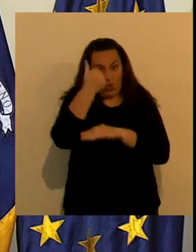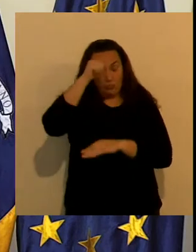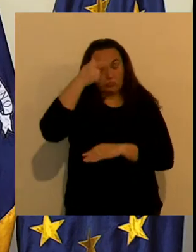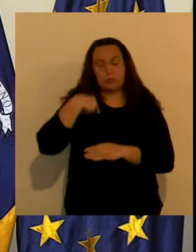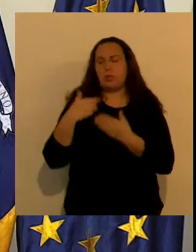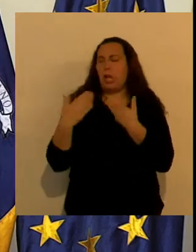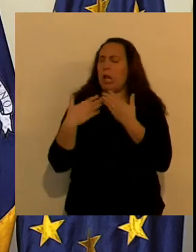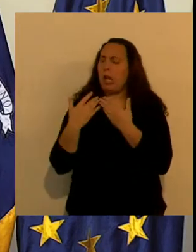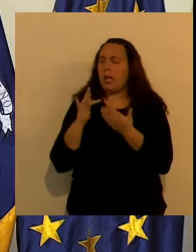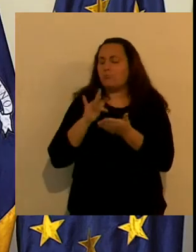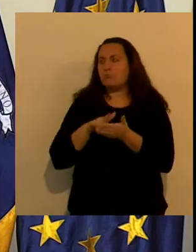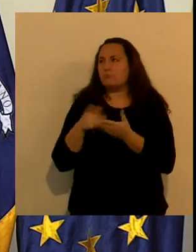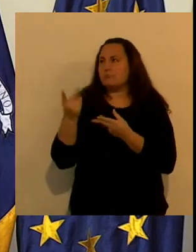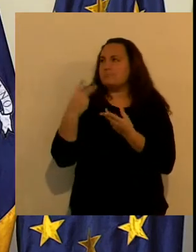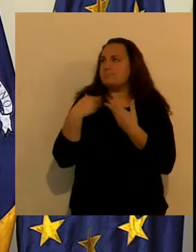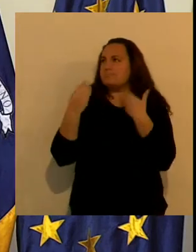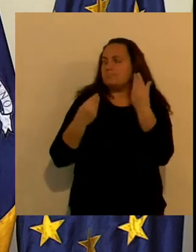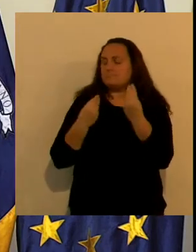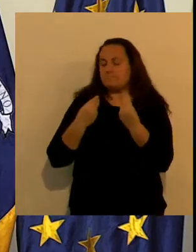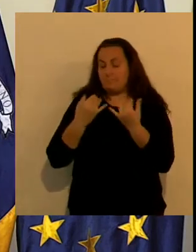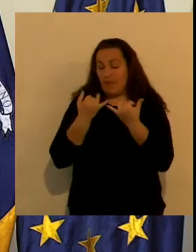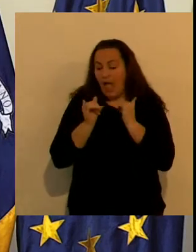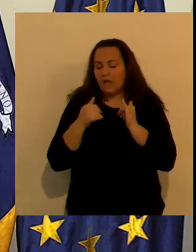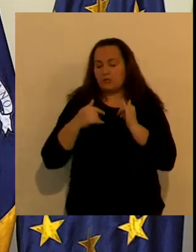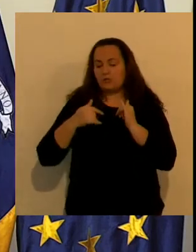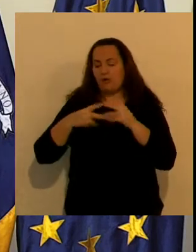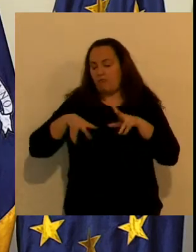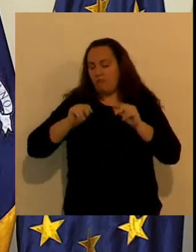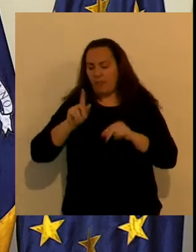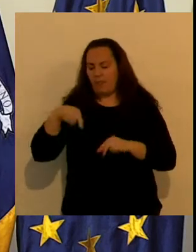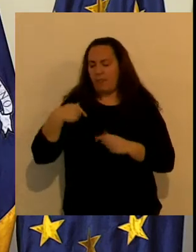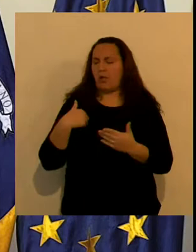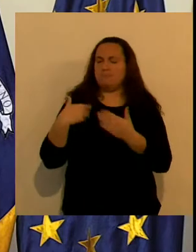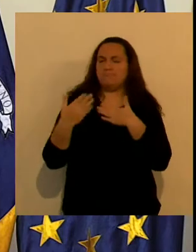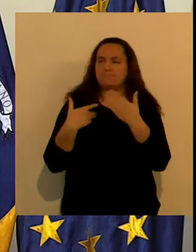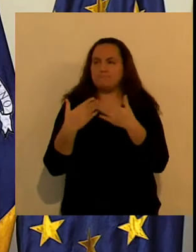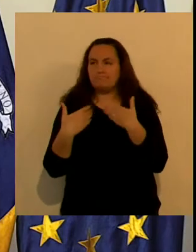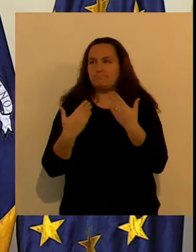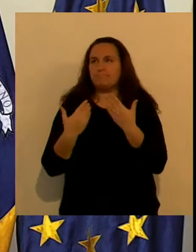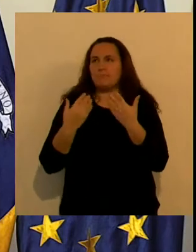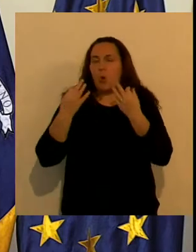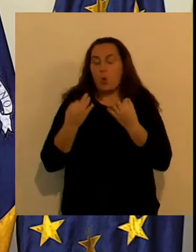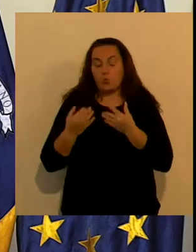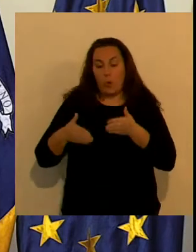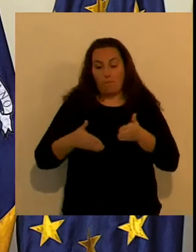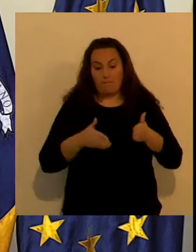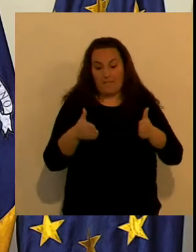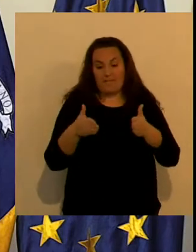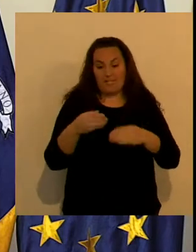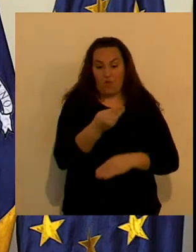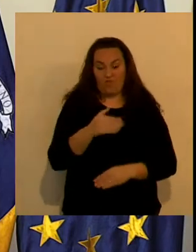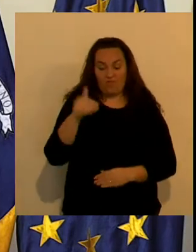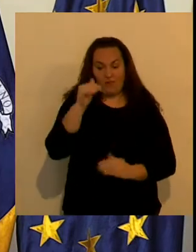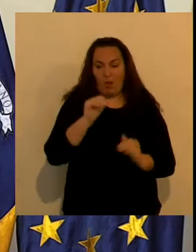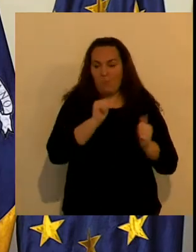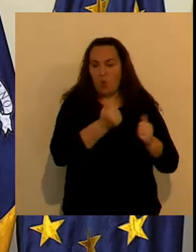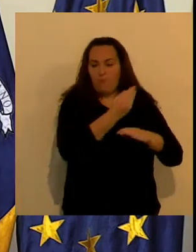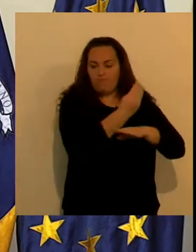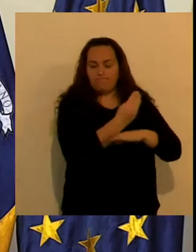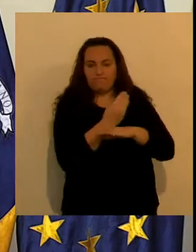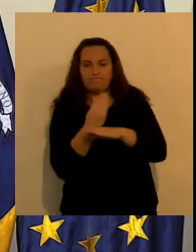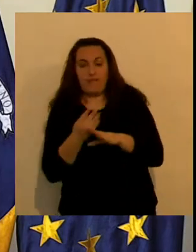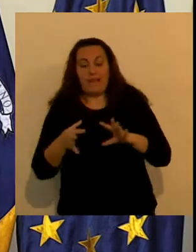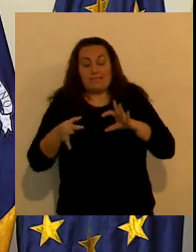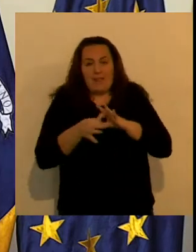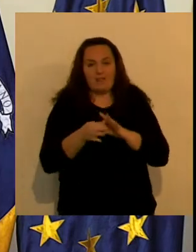nos pareció, veníamos de ese acto, ¿no?, de que en ese paseo de Breña Baja empezar a ver esculturas relacionadas